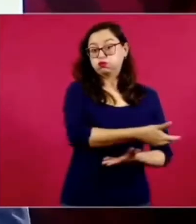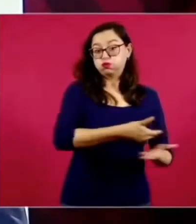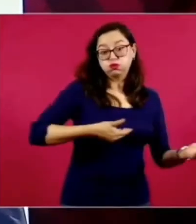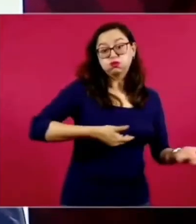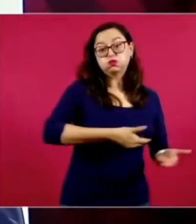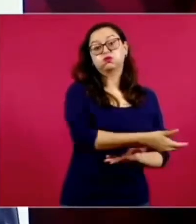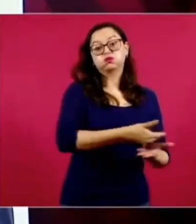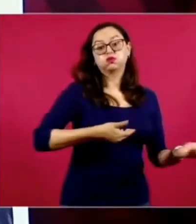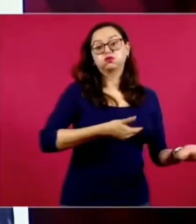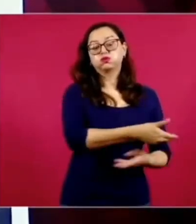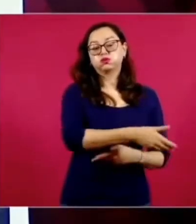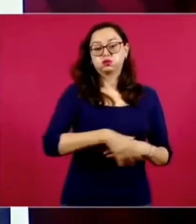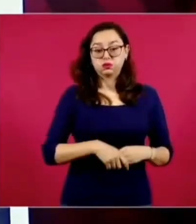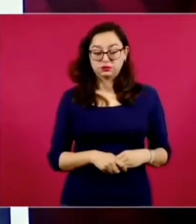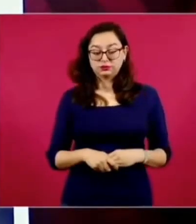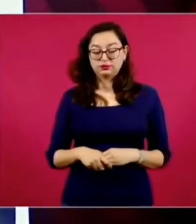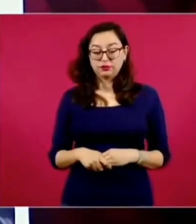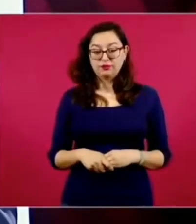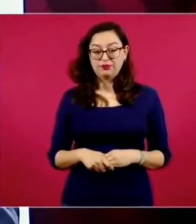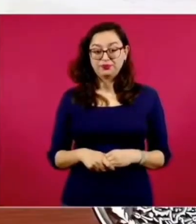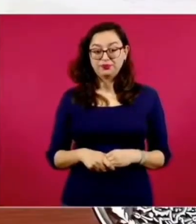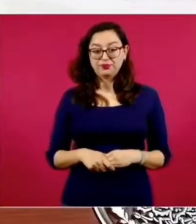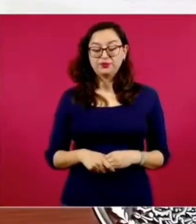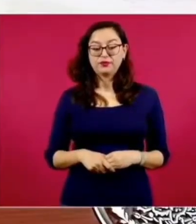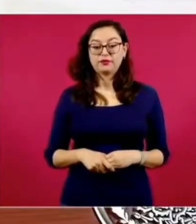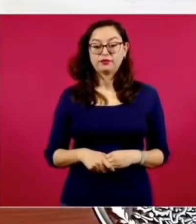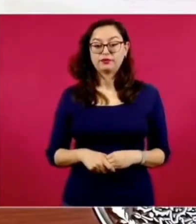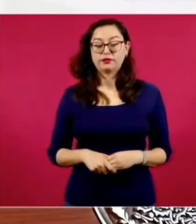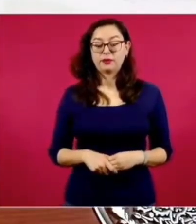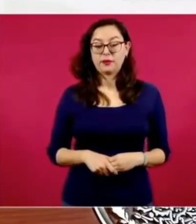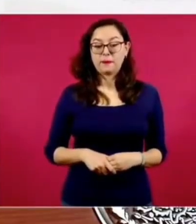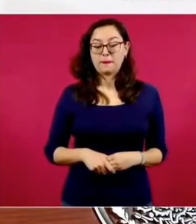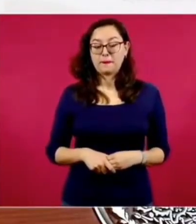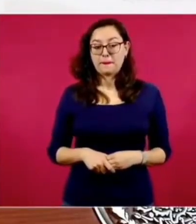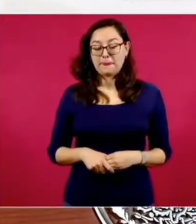terrestres con Estados Unidos,